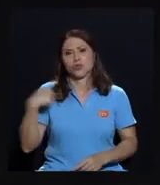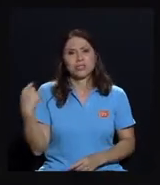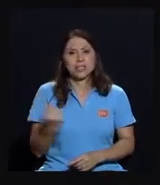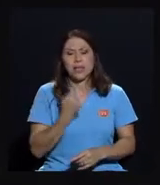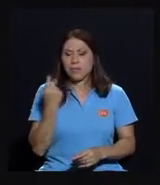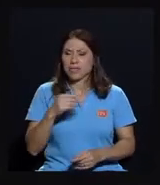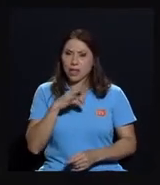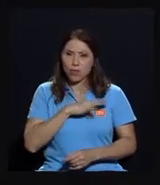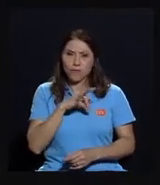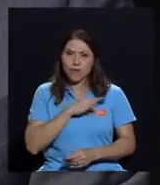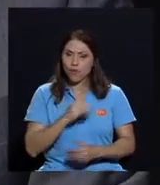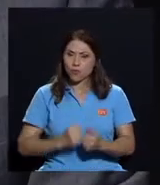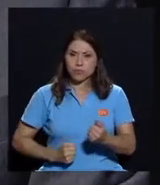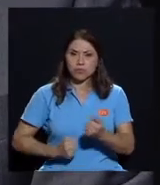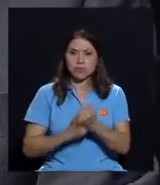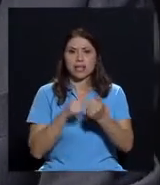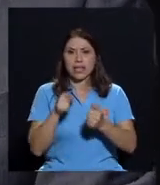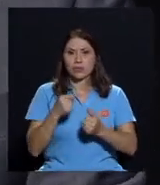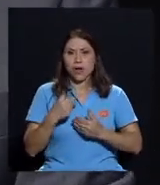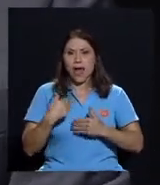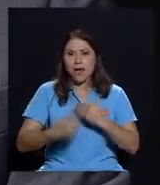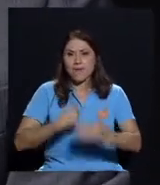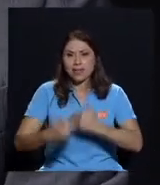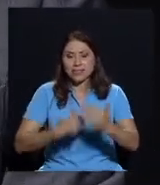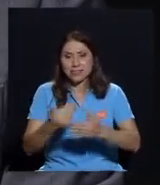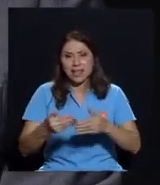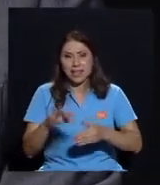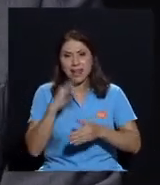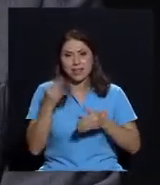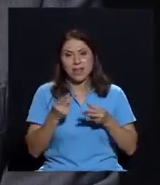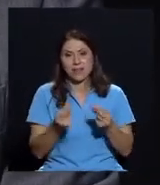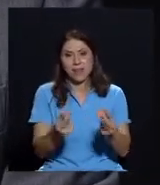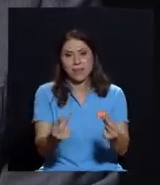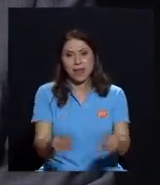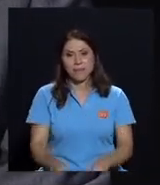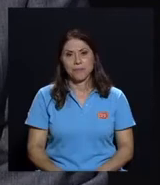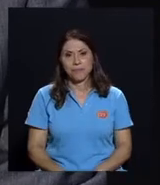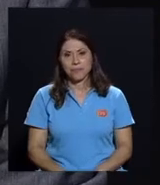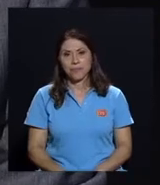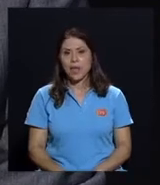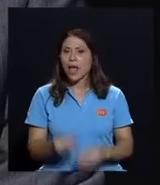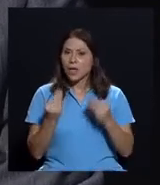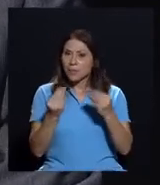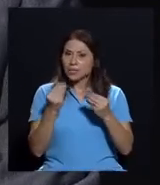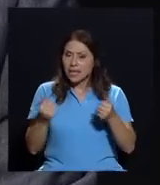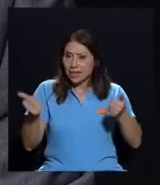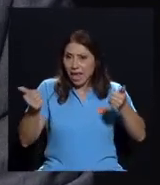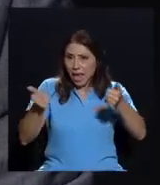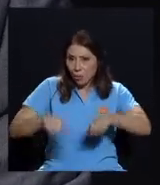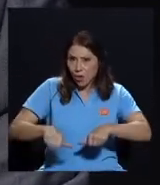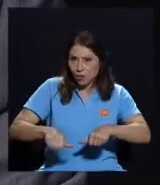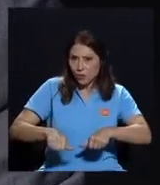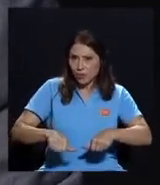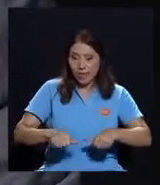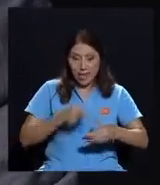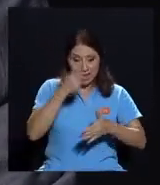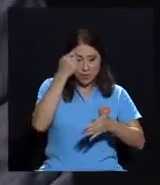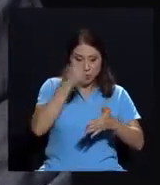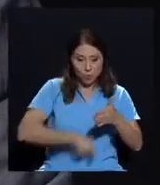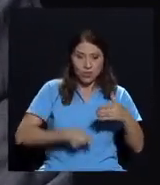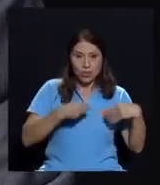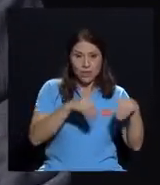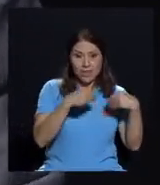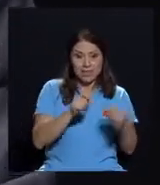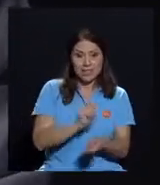en la vía rápida ahí hay bastante acuerdo en transformar el impuesto de ventas en un impuesto valor